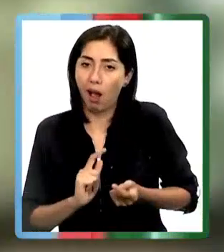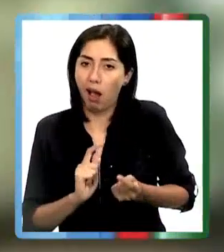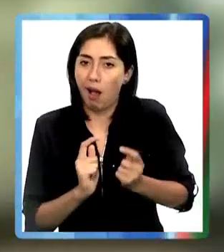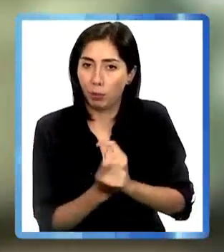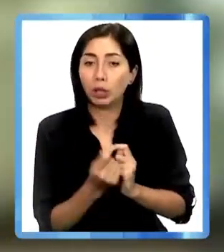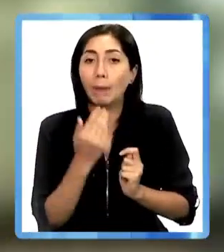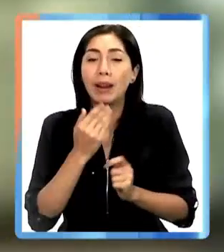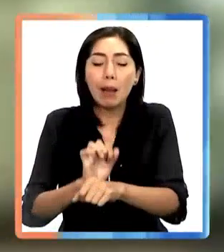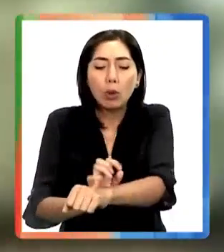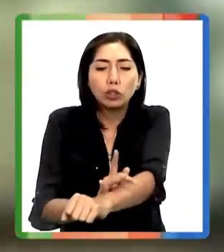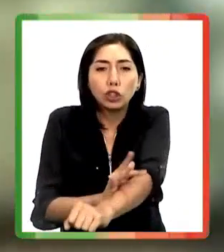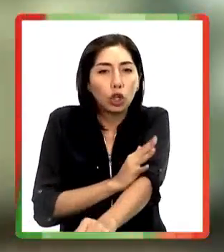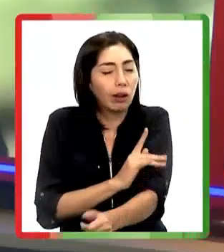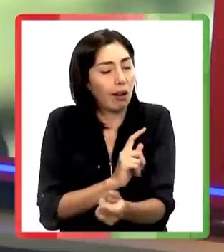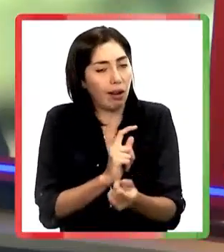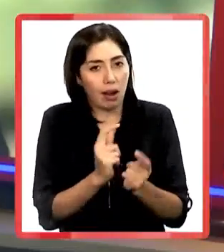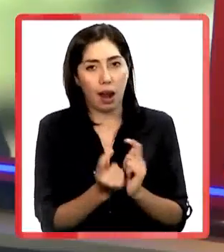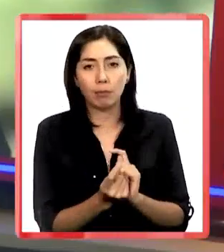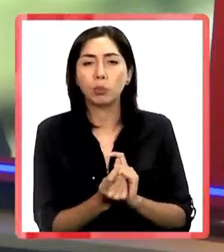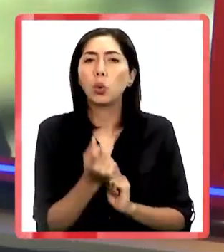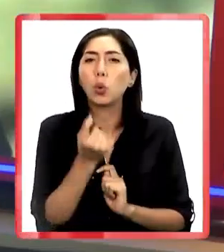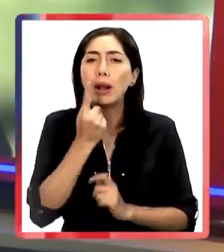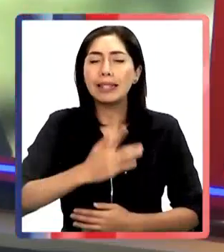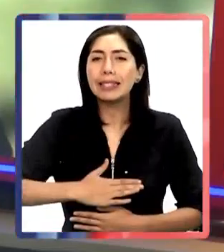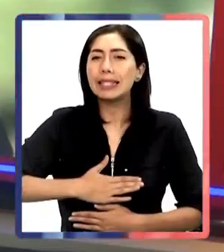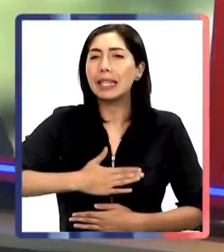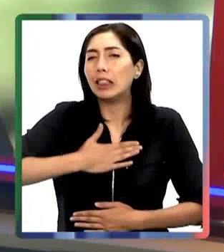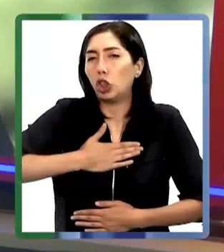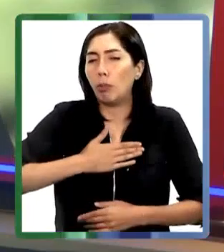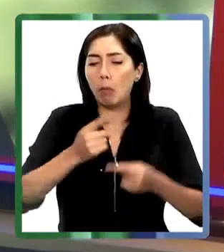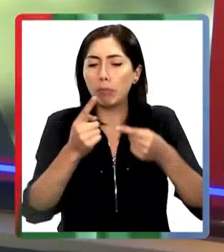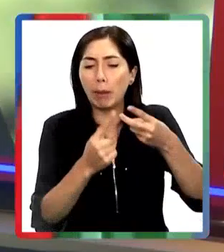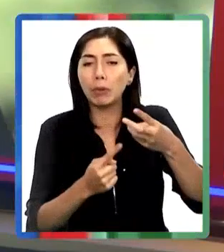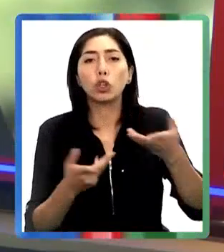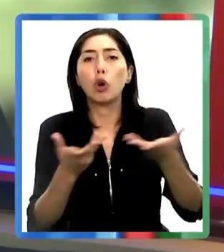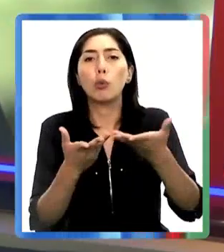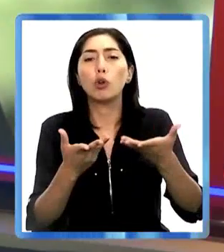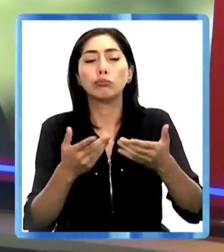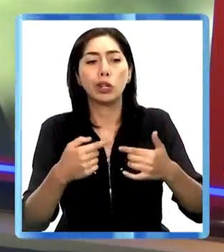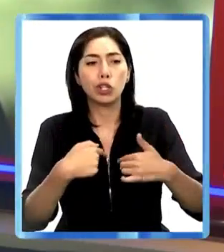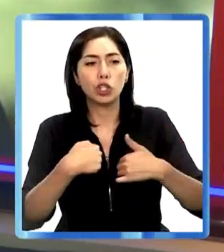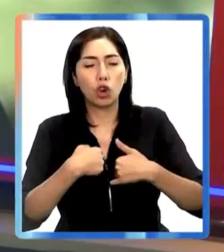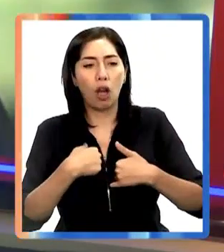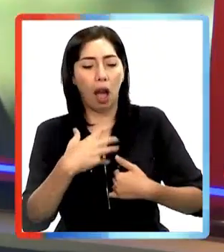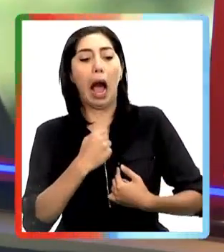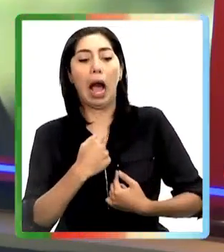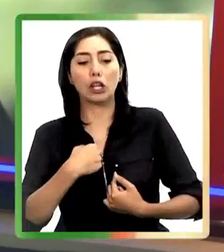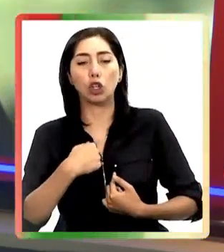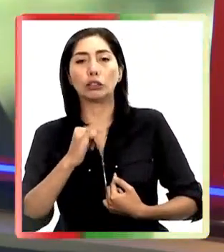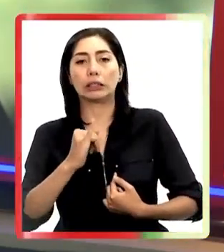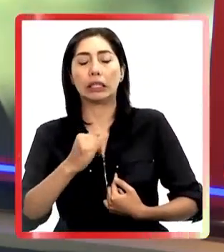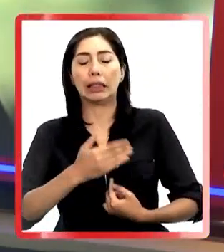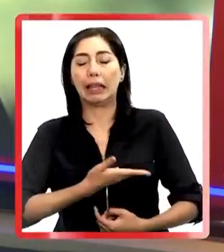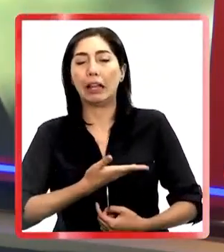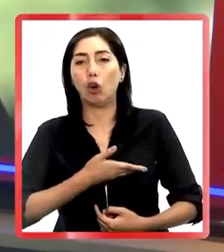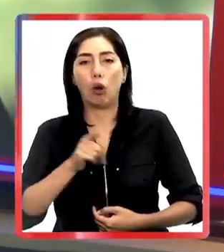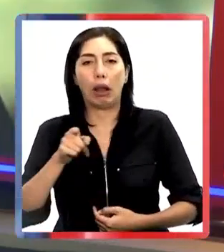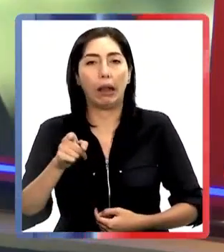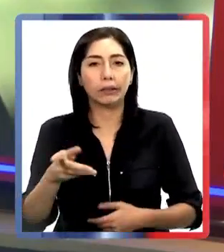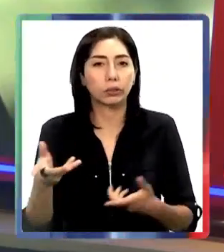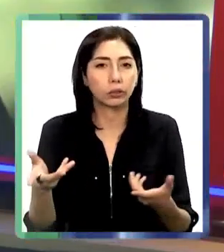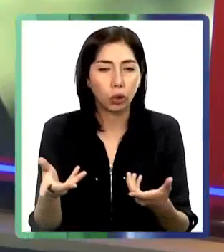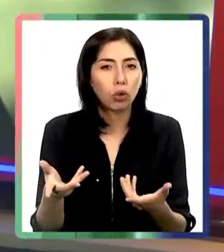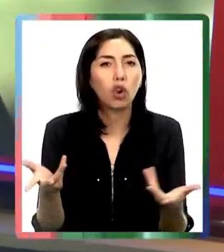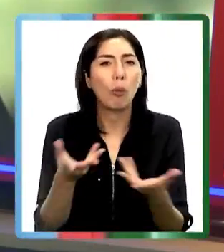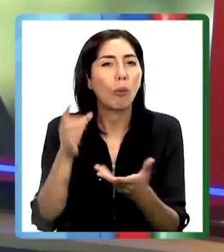y un cambio en nuestras emociones también. ¿Y cuáles son los principales síntomas? Así como, ¿cómo saber que yo estoy pasando por un síndrome post-vacacional? Porque puedo tener otra cosa,